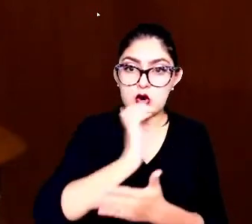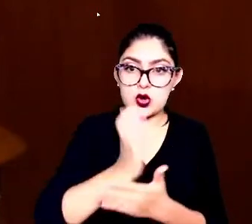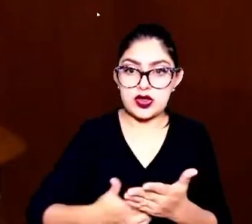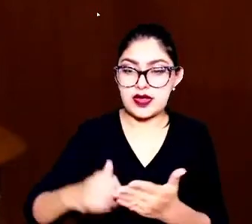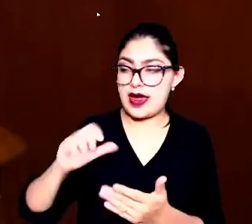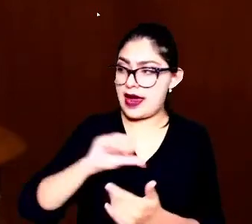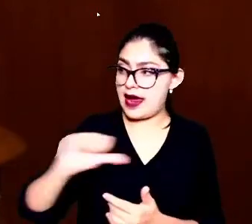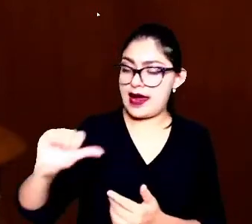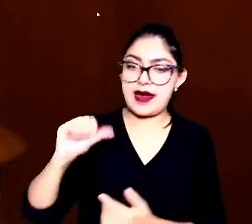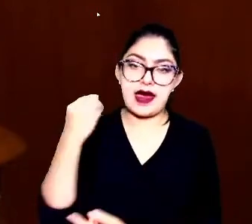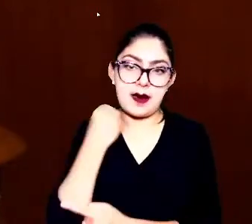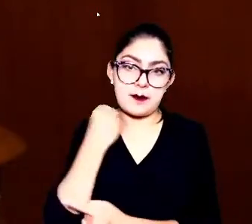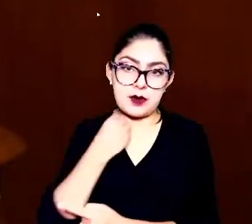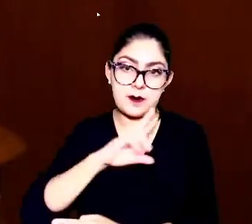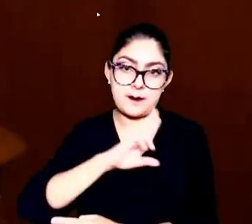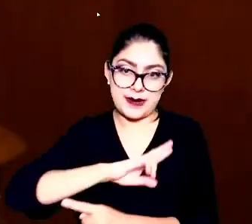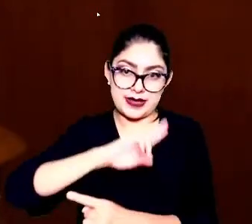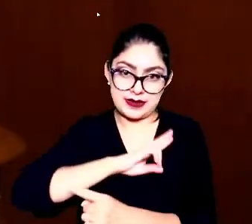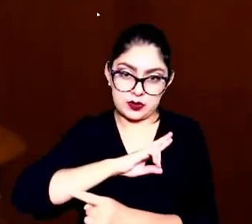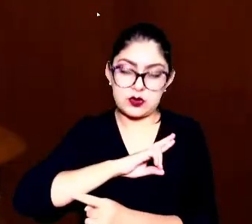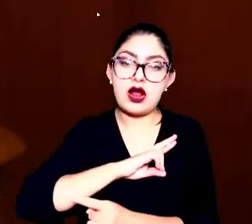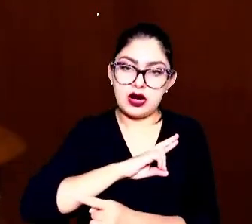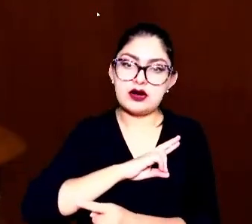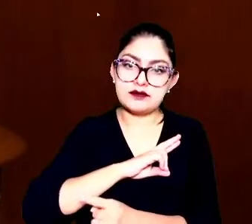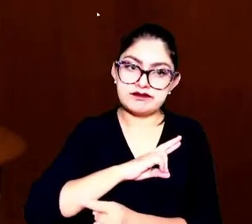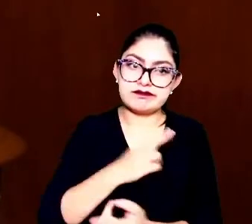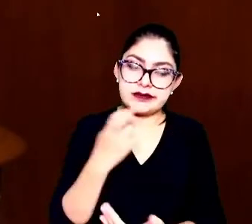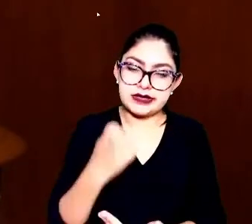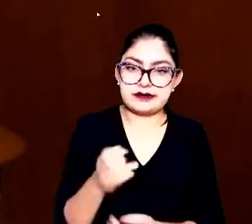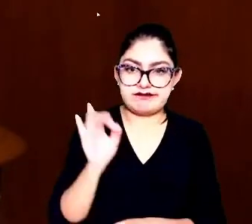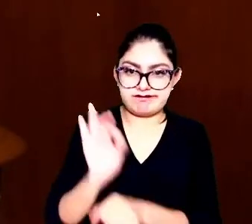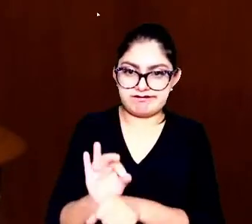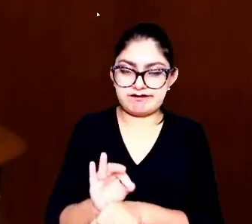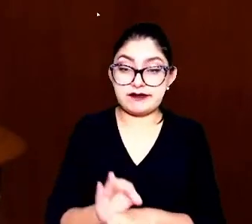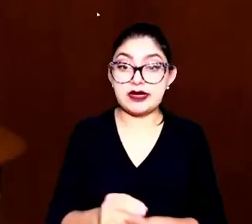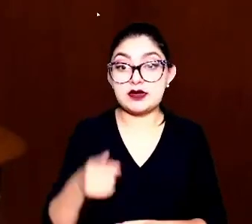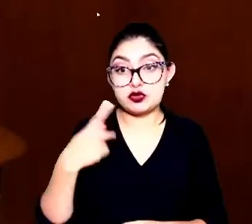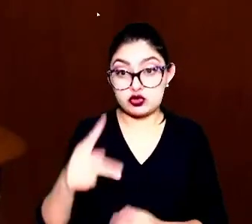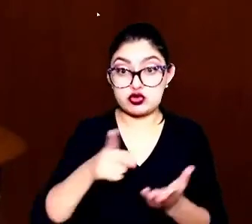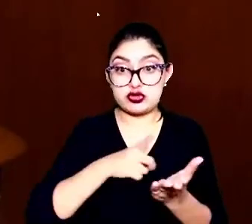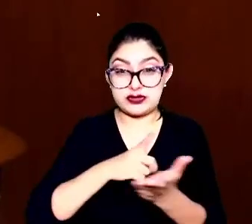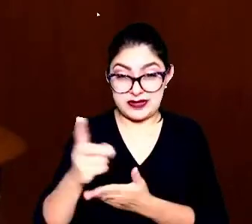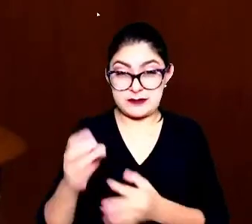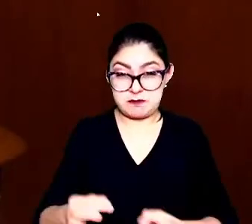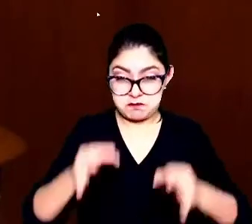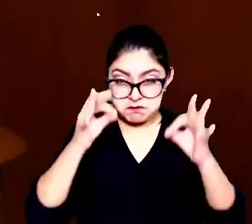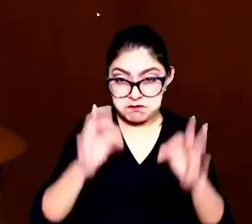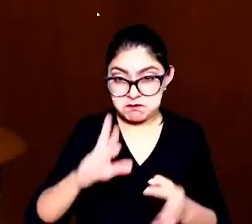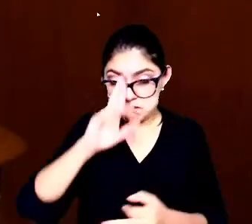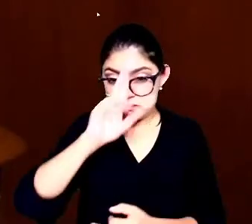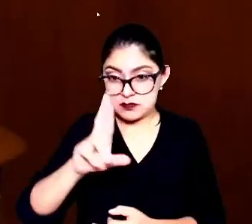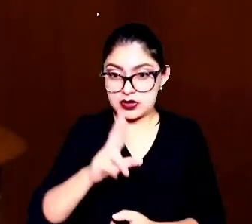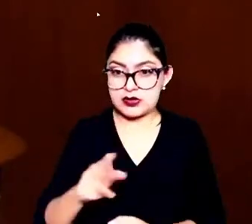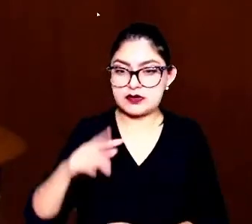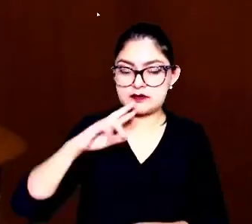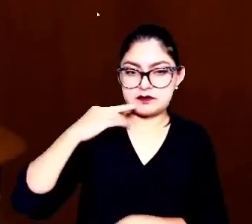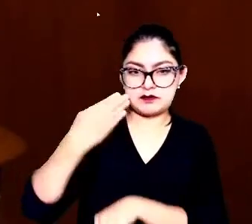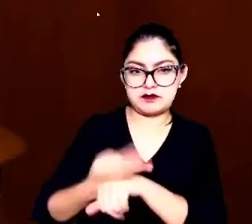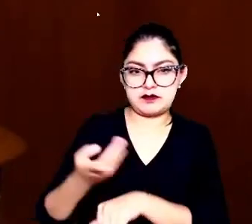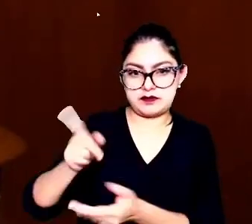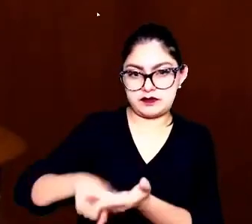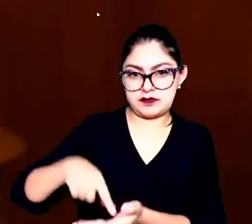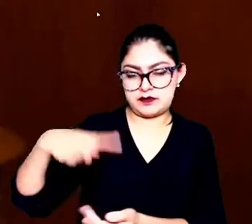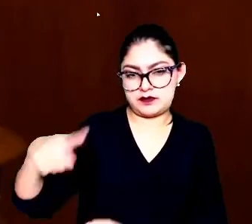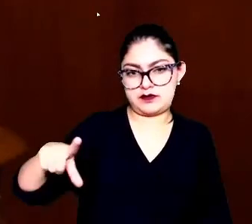particular la restitución de los derechos es parte de la responsabilidad que tiene el Estado de